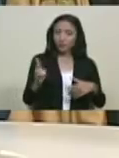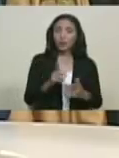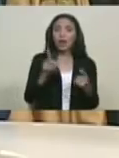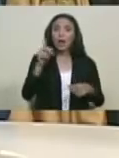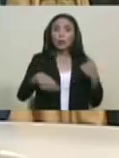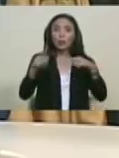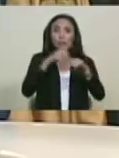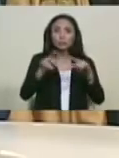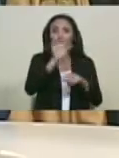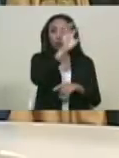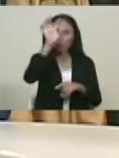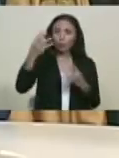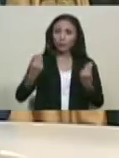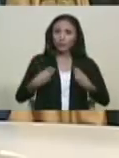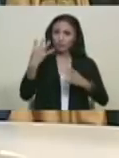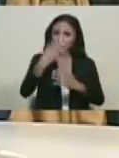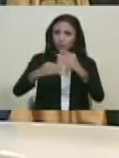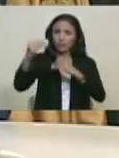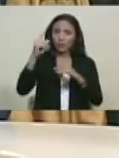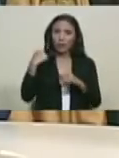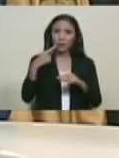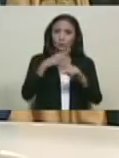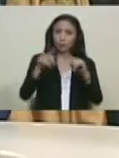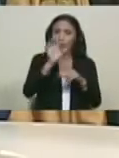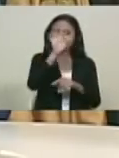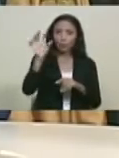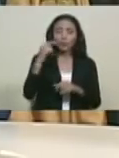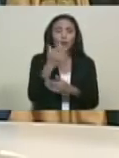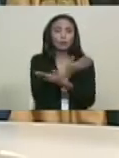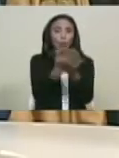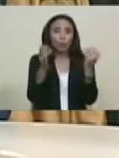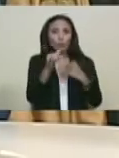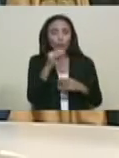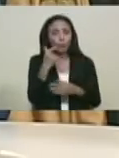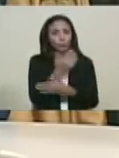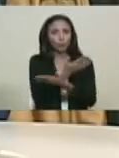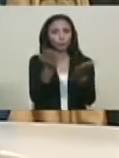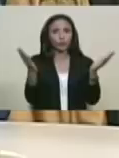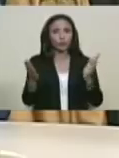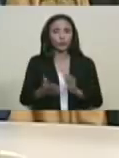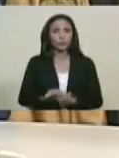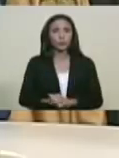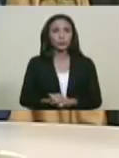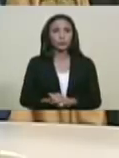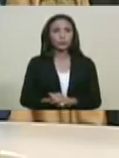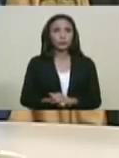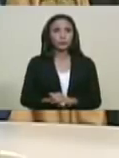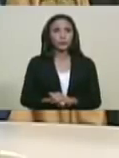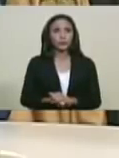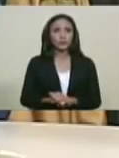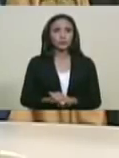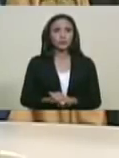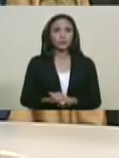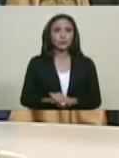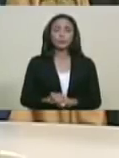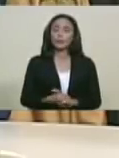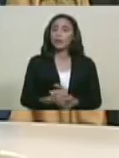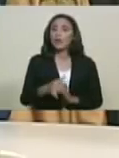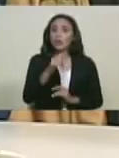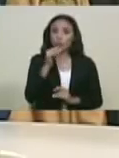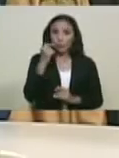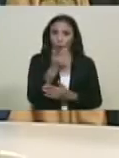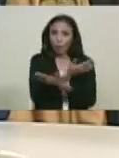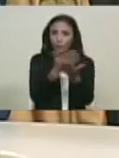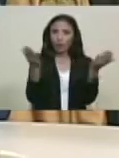viven en venezuela les digo a todos los venezolanos ya todas las venezolanas encomendado a dios